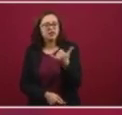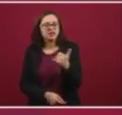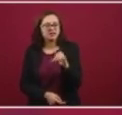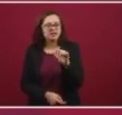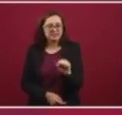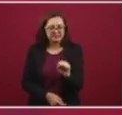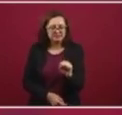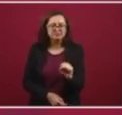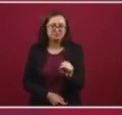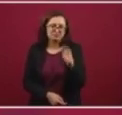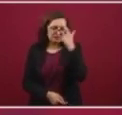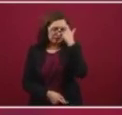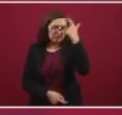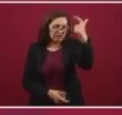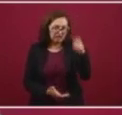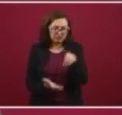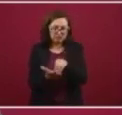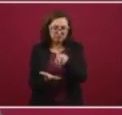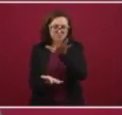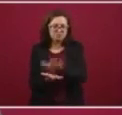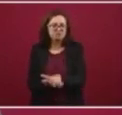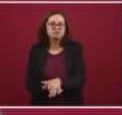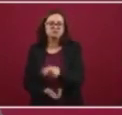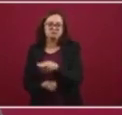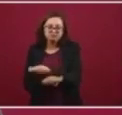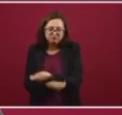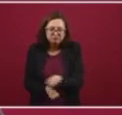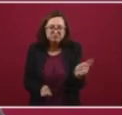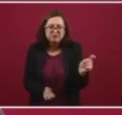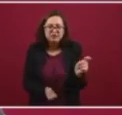seguir trabajando para convocar